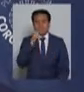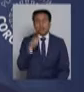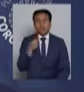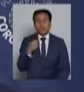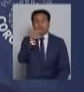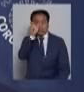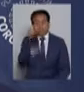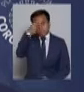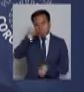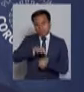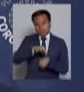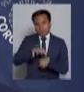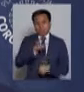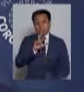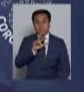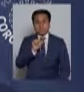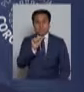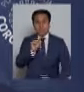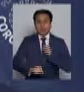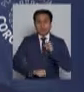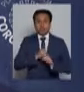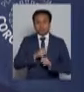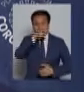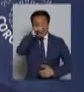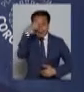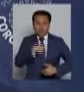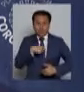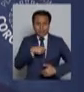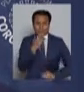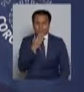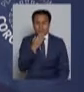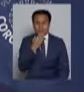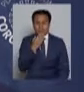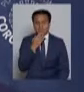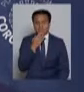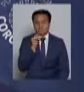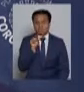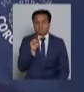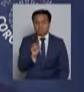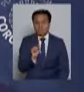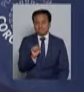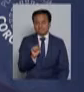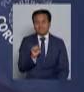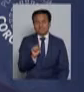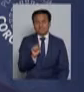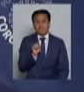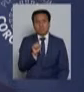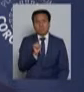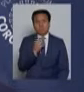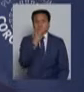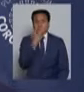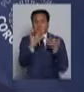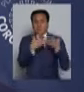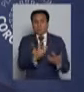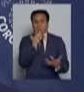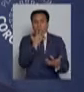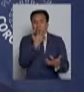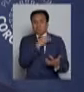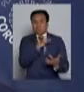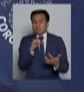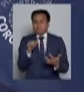de 86 años en Araucanía, que sí estuvo conectado a respirador, pero después